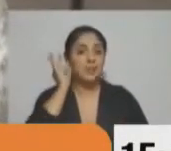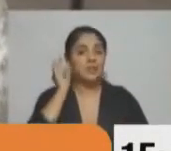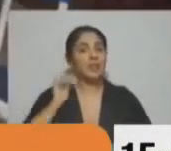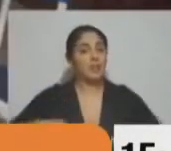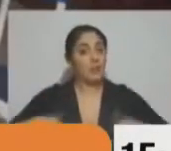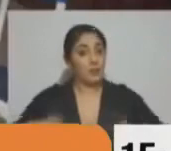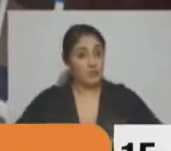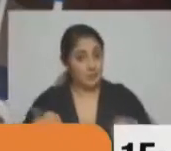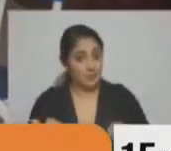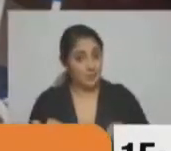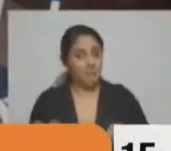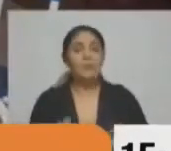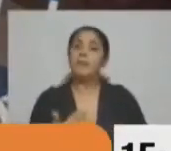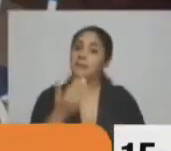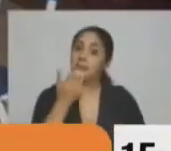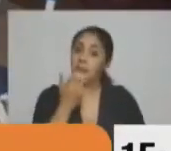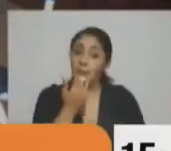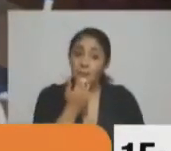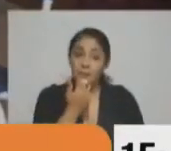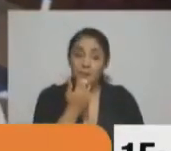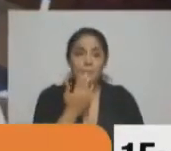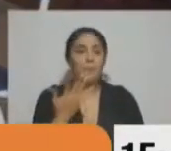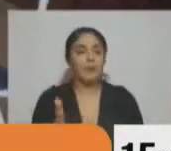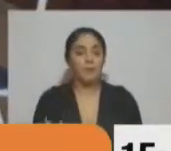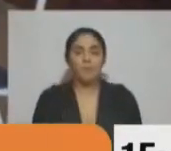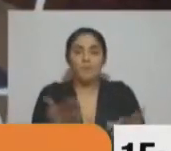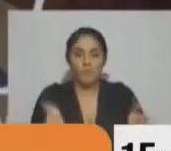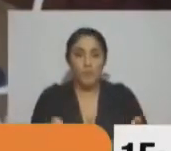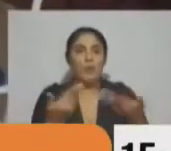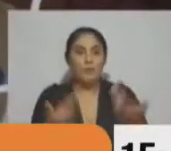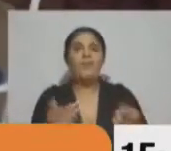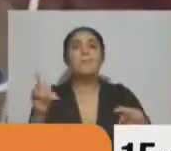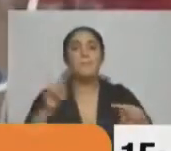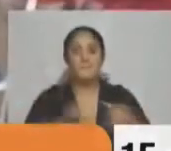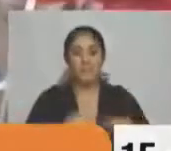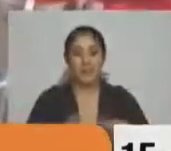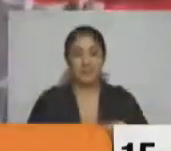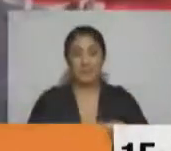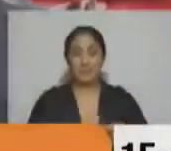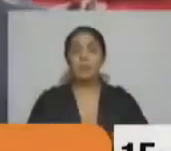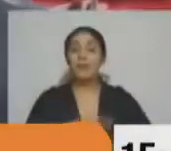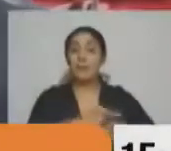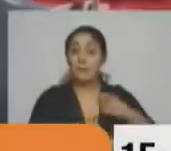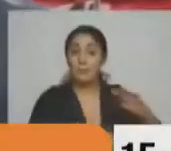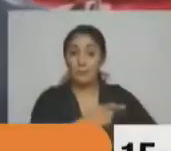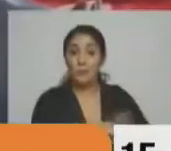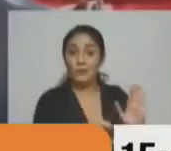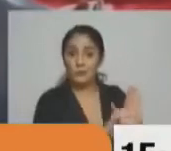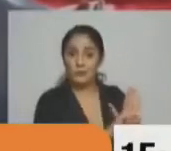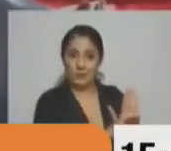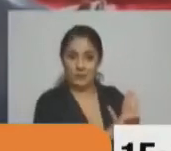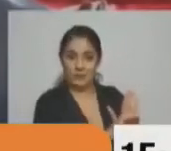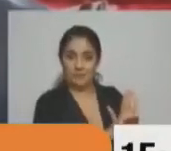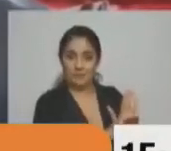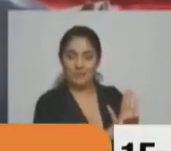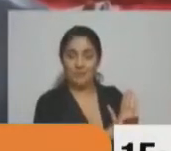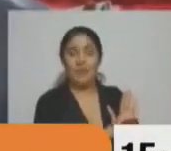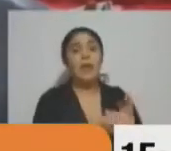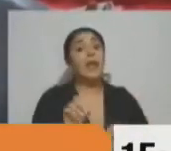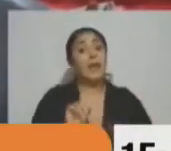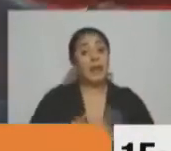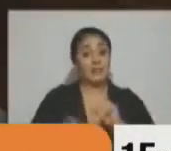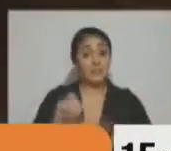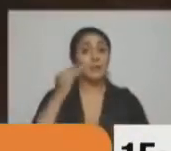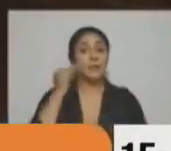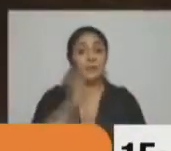previamente, nosotras desde Niñas Revoltosas y además de Samara Antoneje, participamos del Cabildo por la Niñez, perdón, que se hizo en